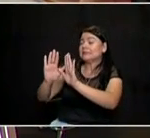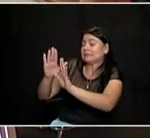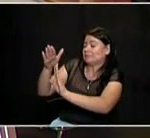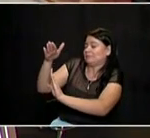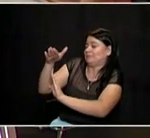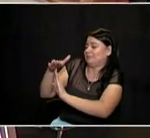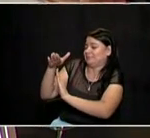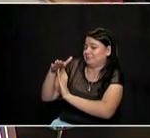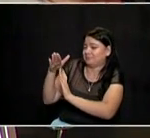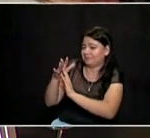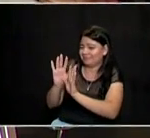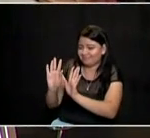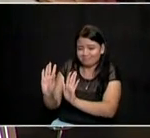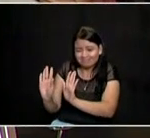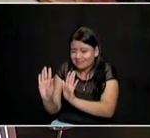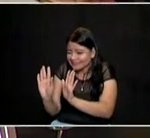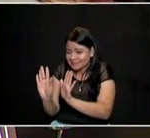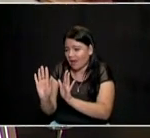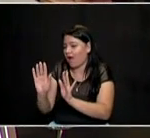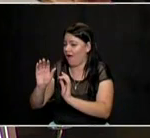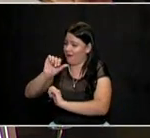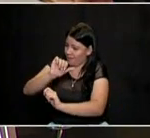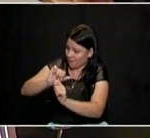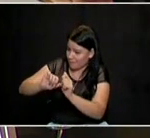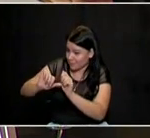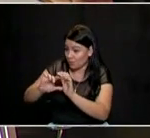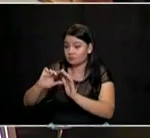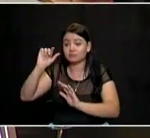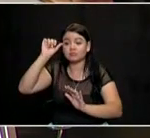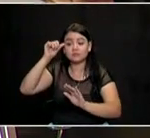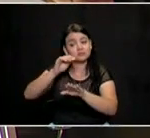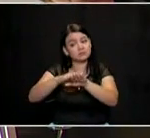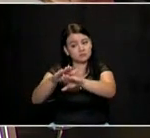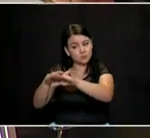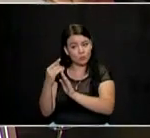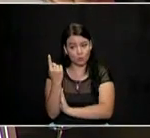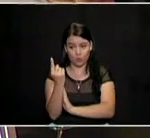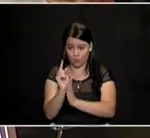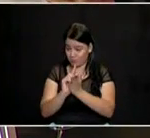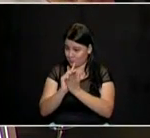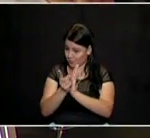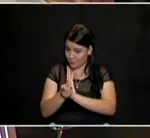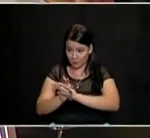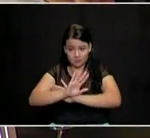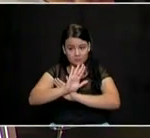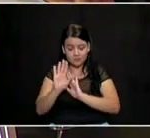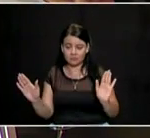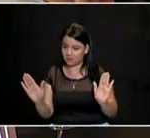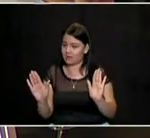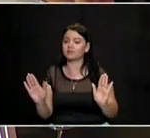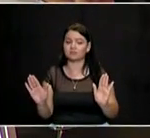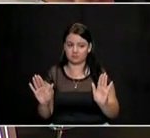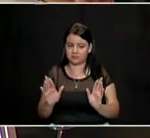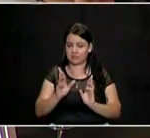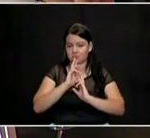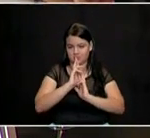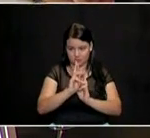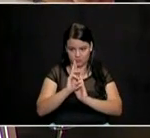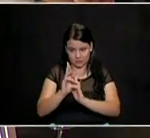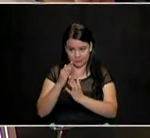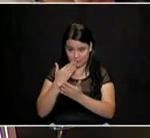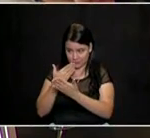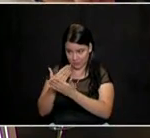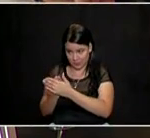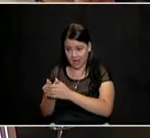ya que pasará al próximo candidato recuerden que tenemos un minuto luz para responder cada una de las preguntas muchas